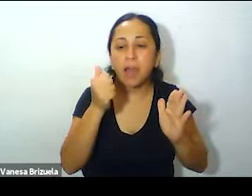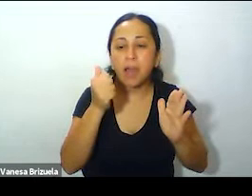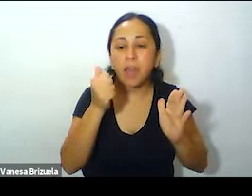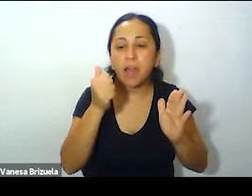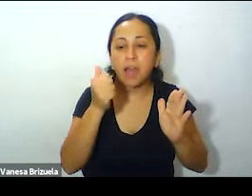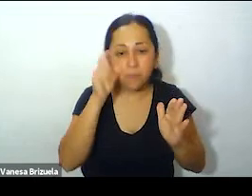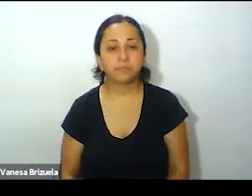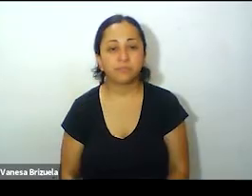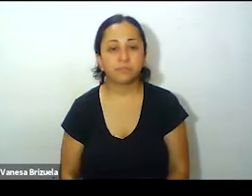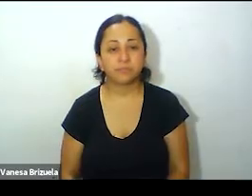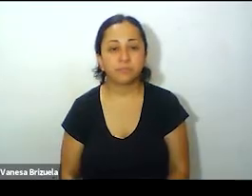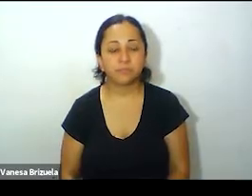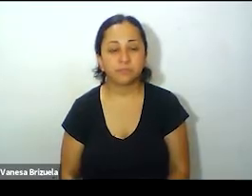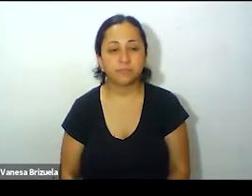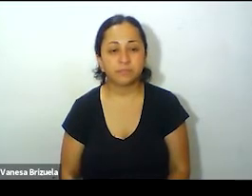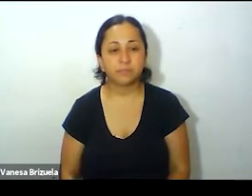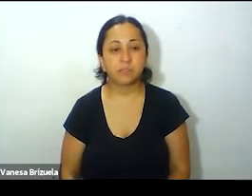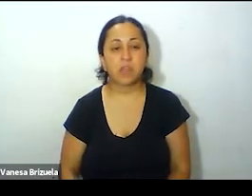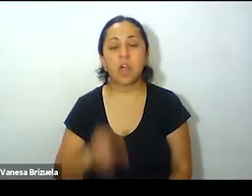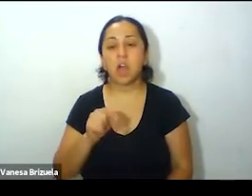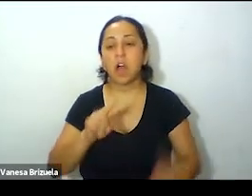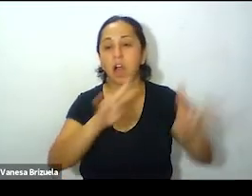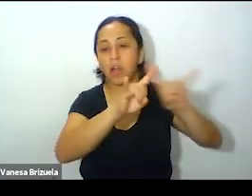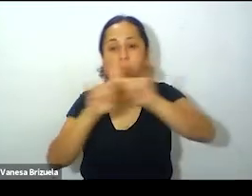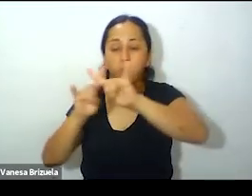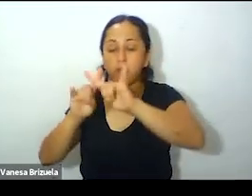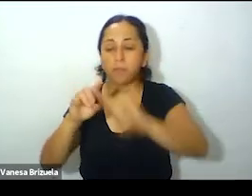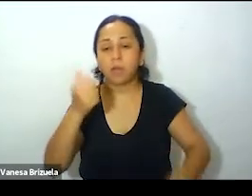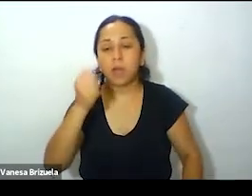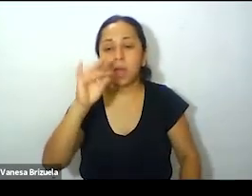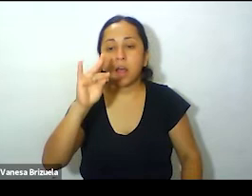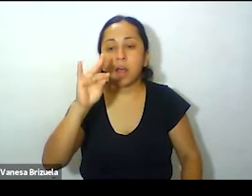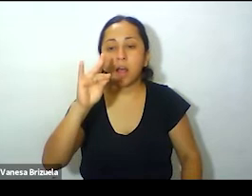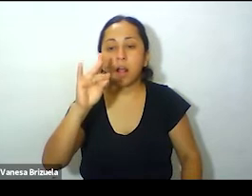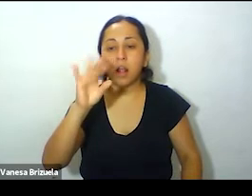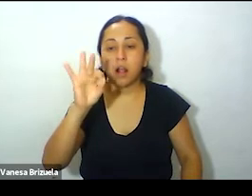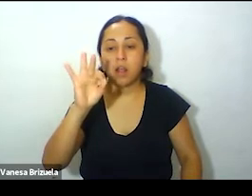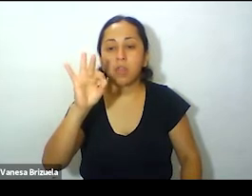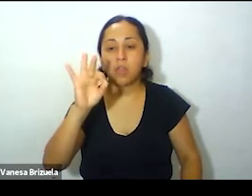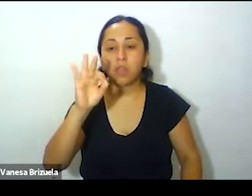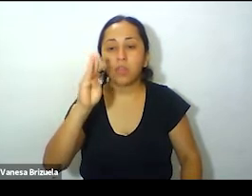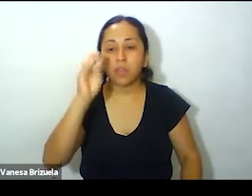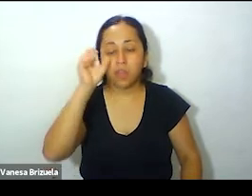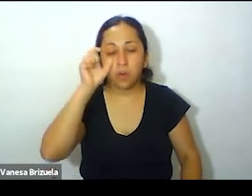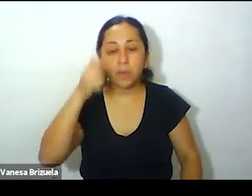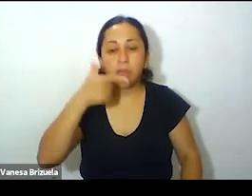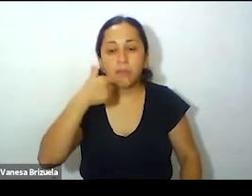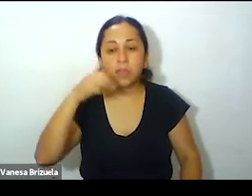en redes sociales. Me voy a la página de Adobe Spark. Adobe Spark es